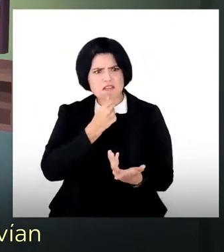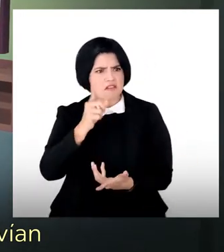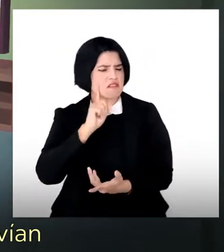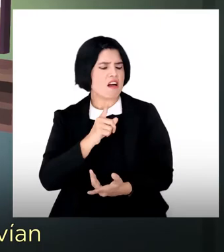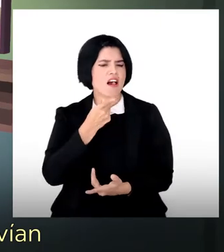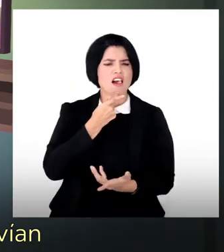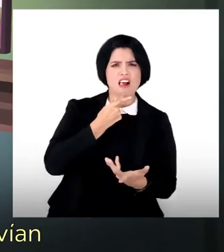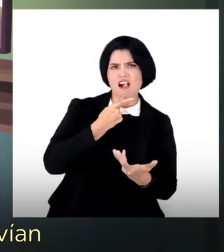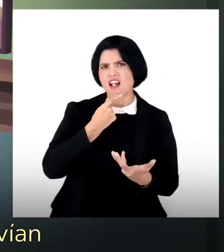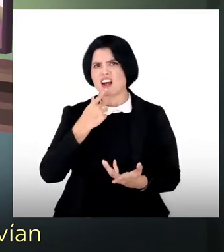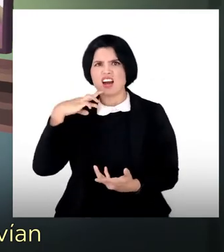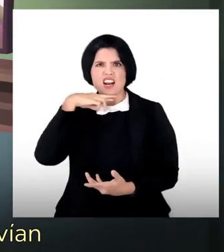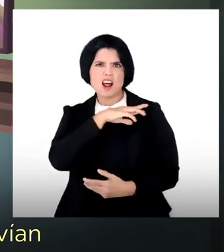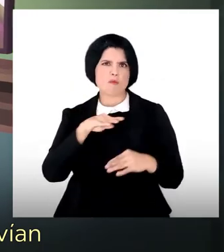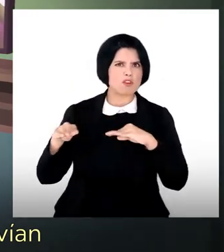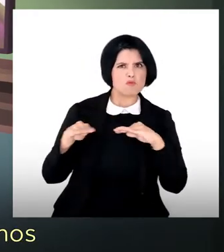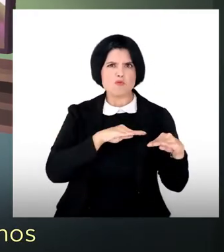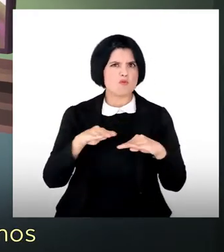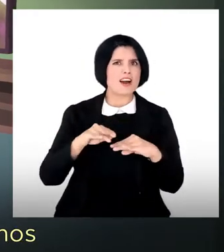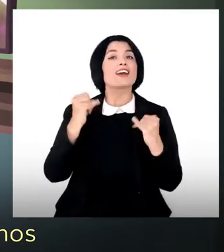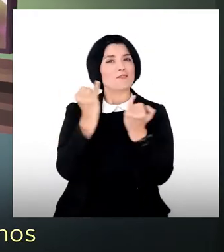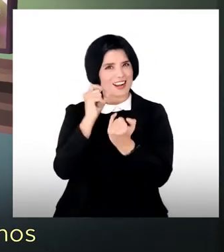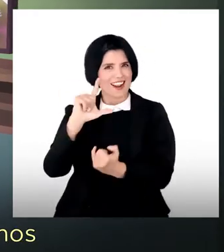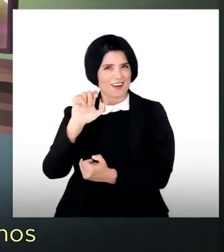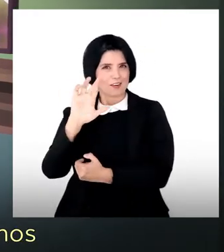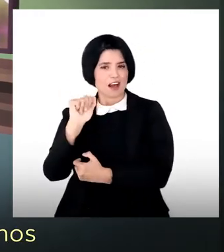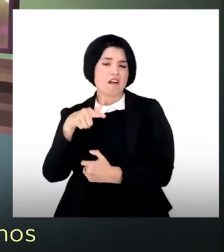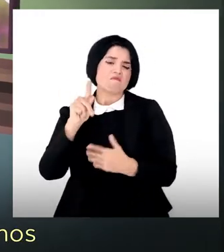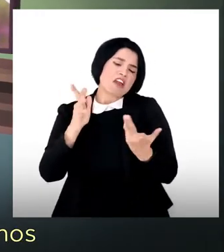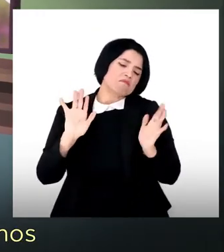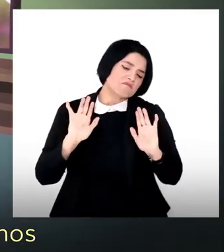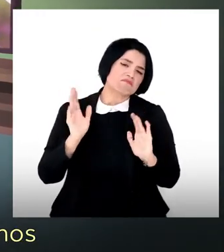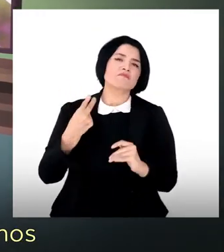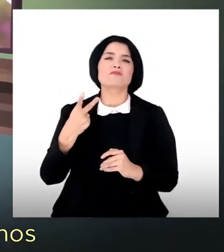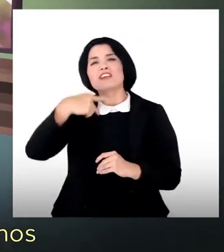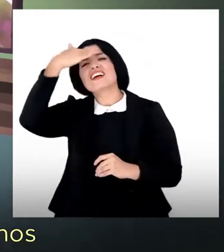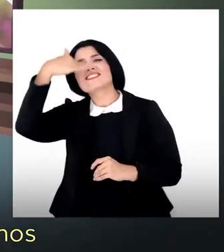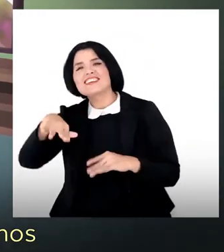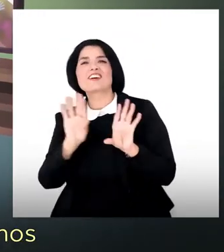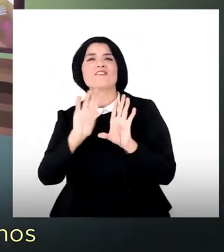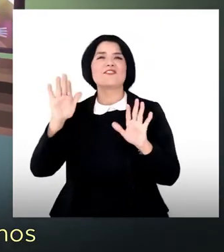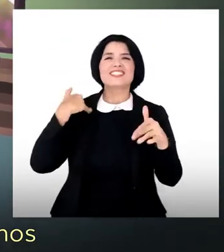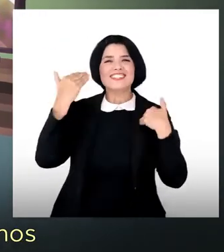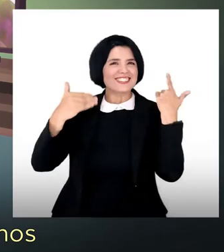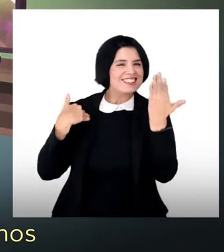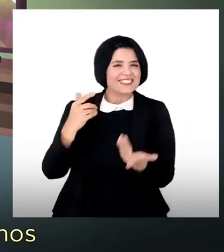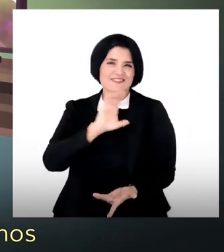rápido como Laura, pero nosotras sabíamos divertirnos y nos queríamos mucho.